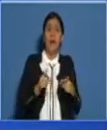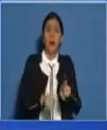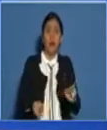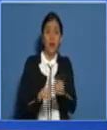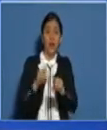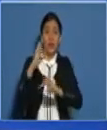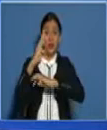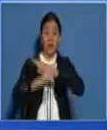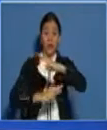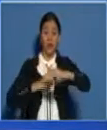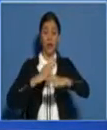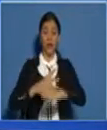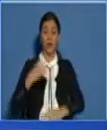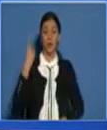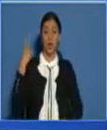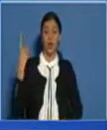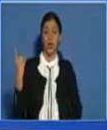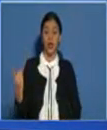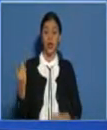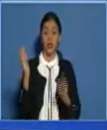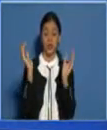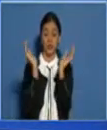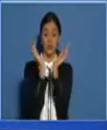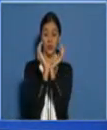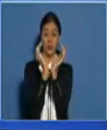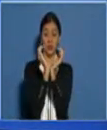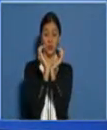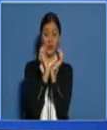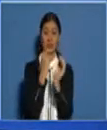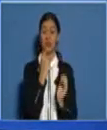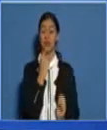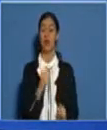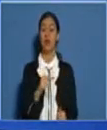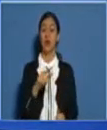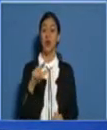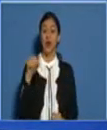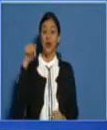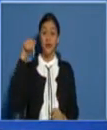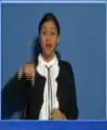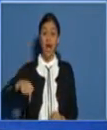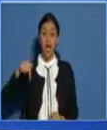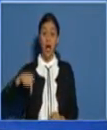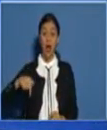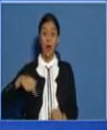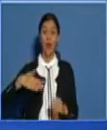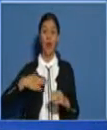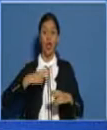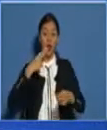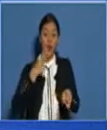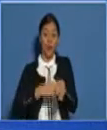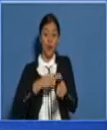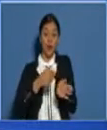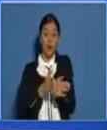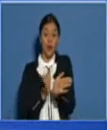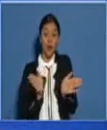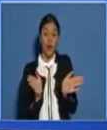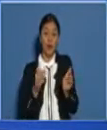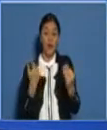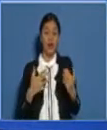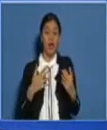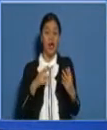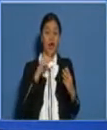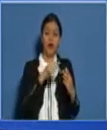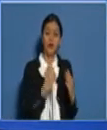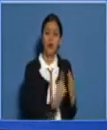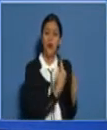El director de la Caja del Seguro Social dijo que a partir de este lunes 4 de mayo, el Hospital General del Complejo será convertido